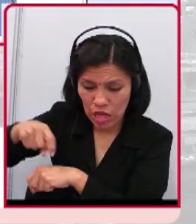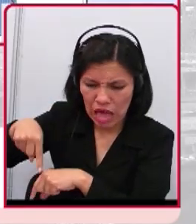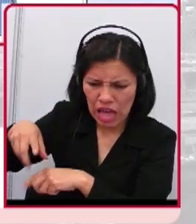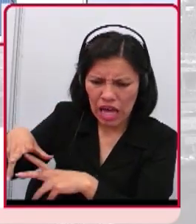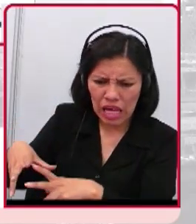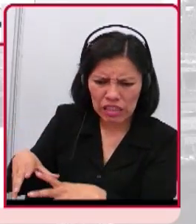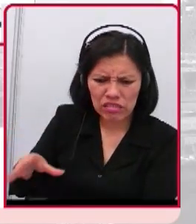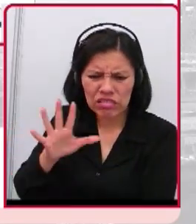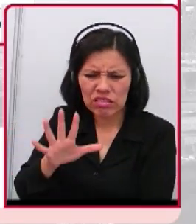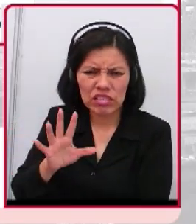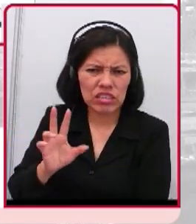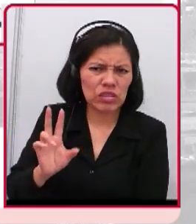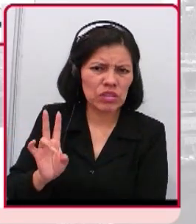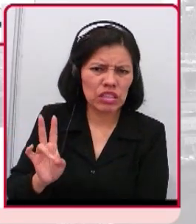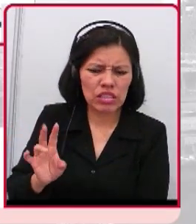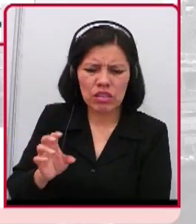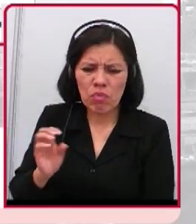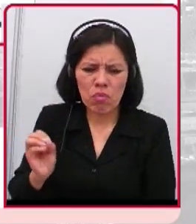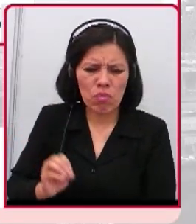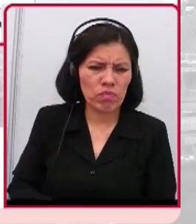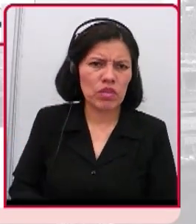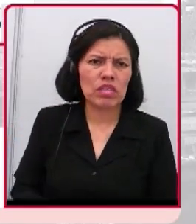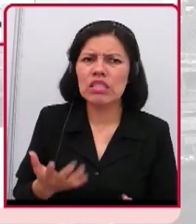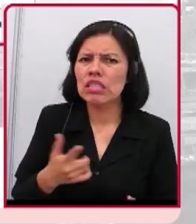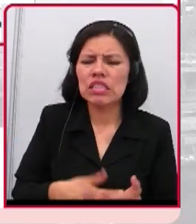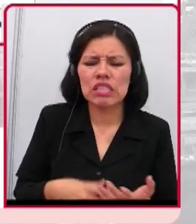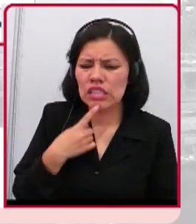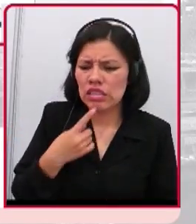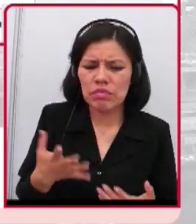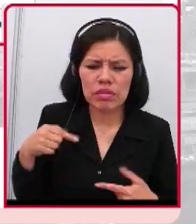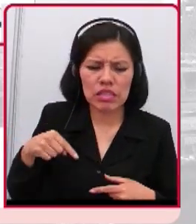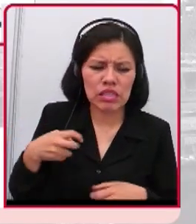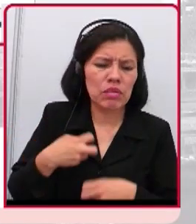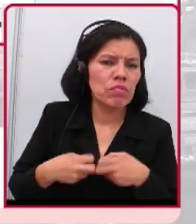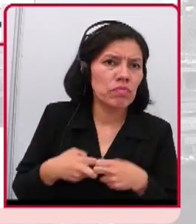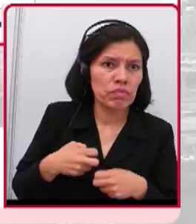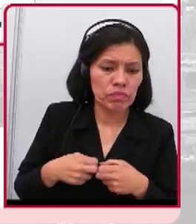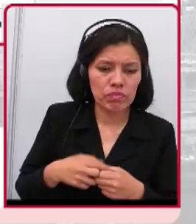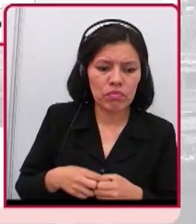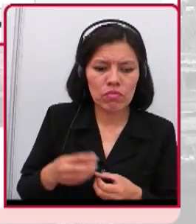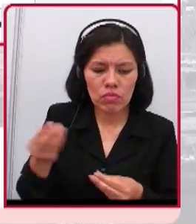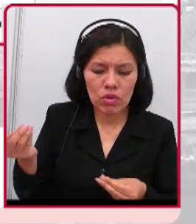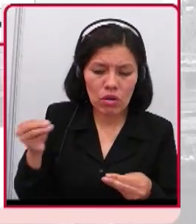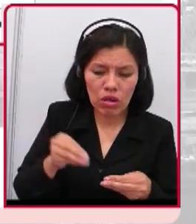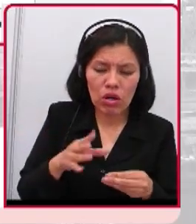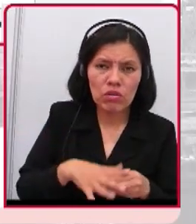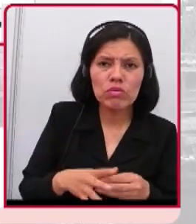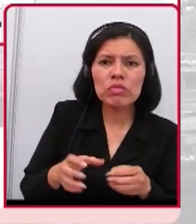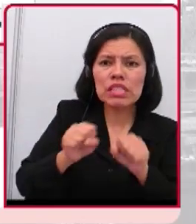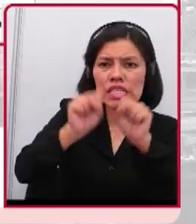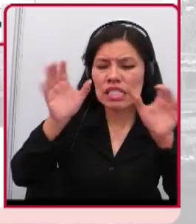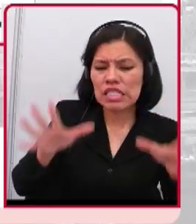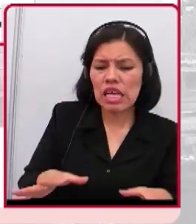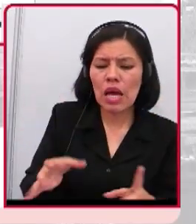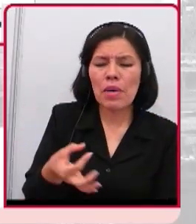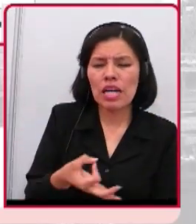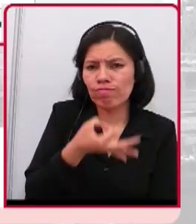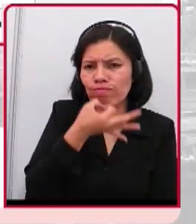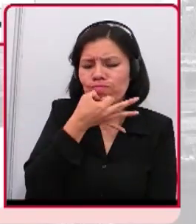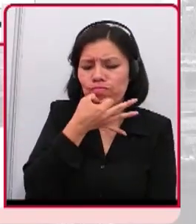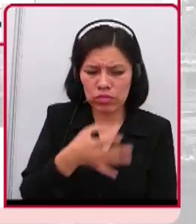oportunidad. ¿Y qué planteamos para esta problemática? Implementar un sistema experto. Un sistema experto justamente se encarga